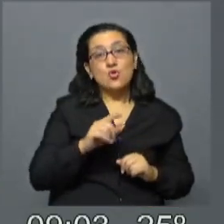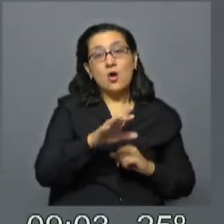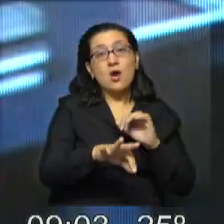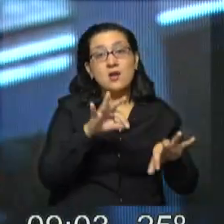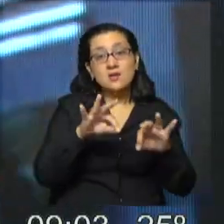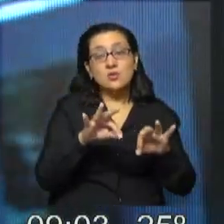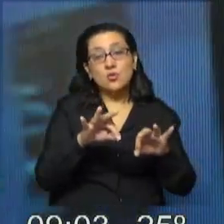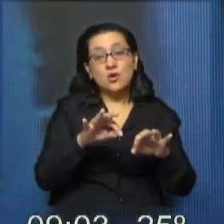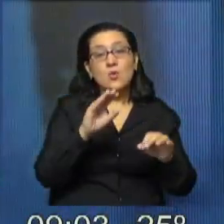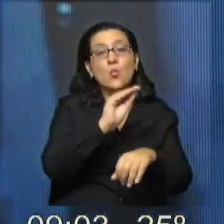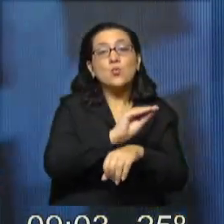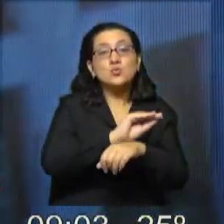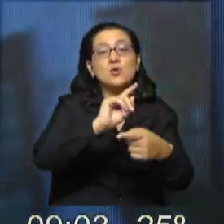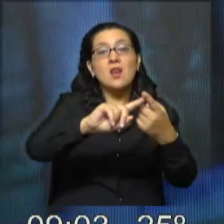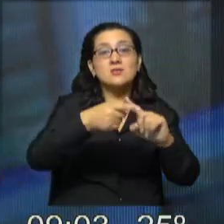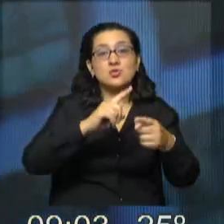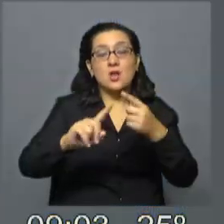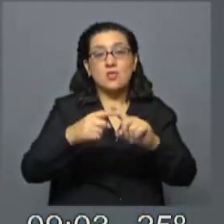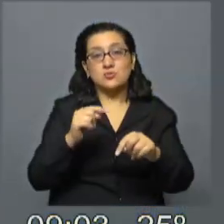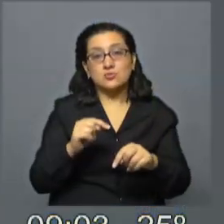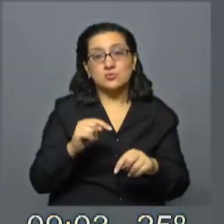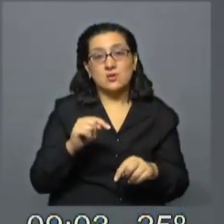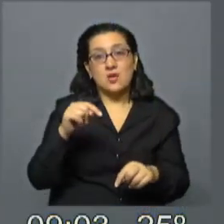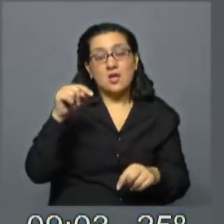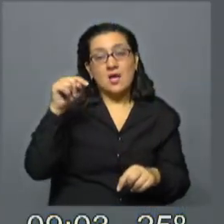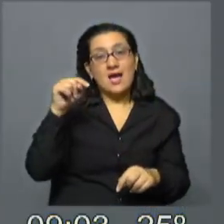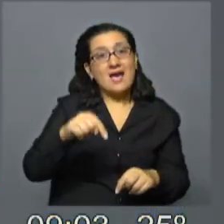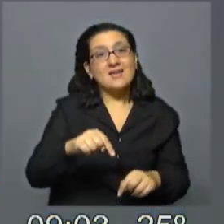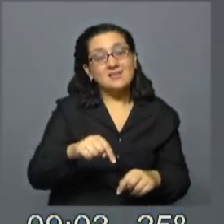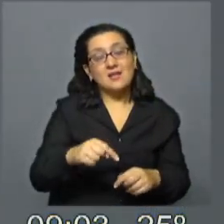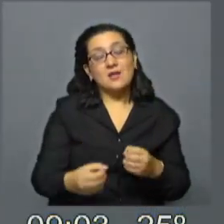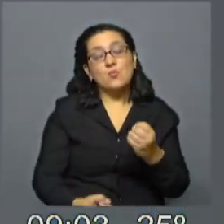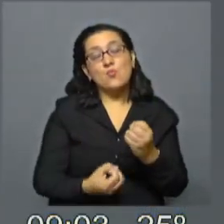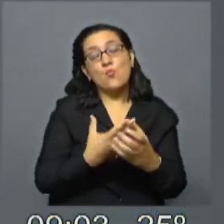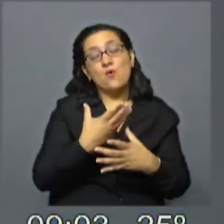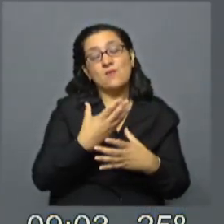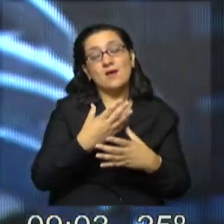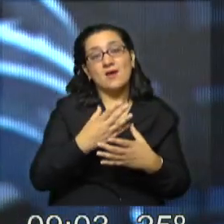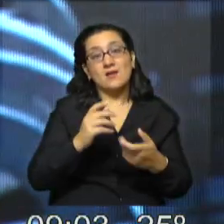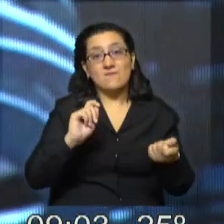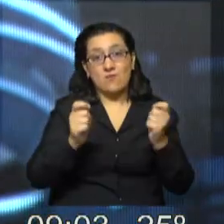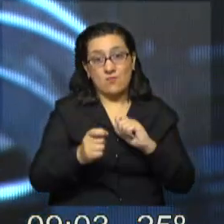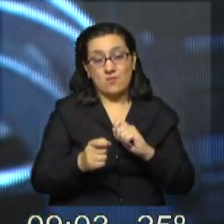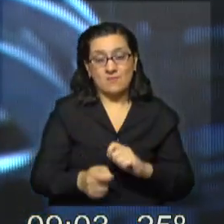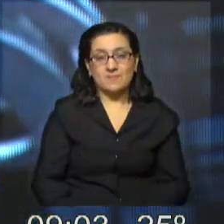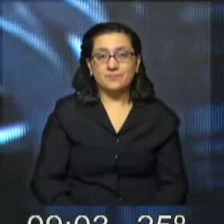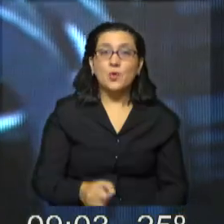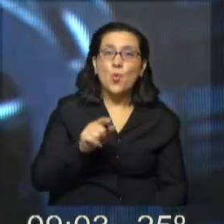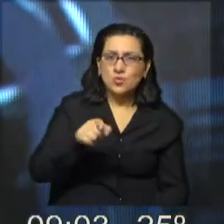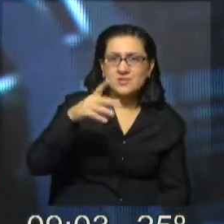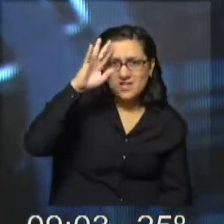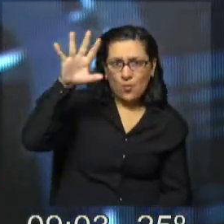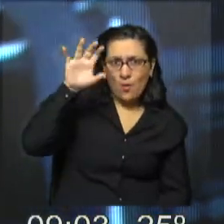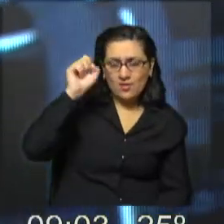en cursos vinculados a la implementación de la reforma curricular. ¿Esto es así? Sí, ustedes se acuerdan cuando